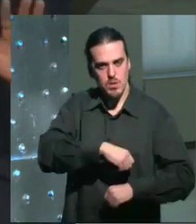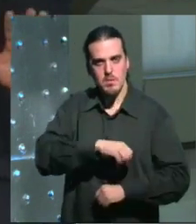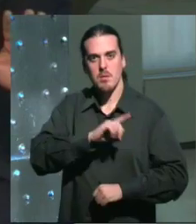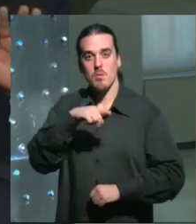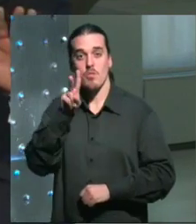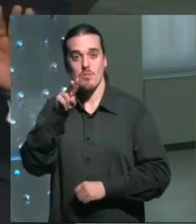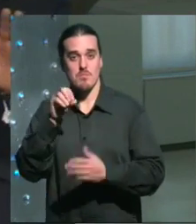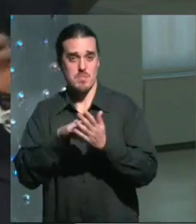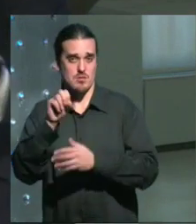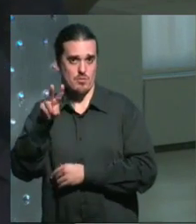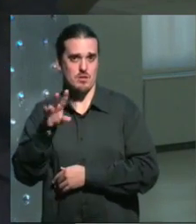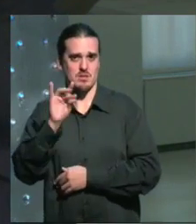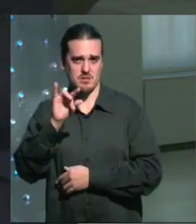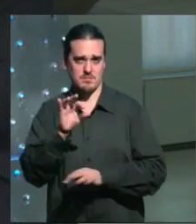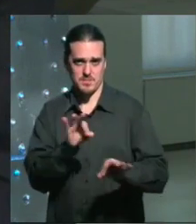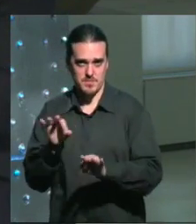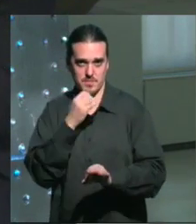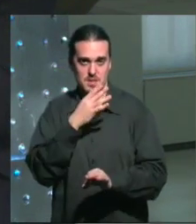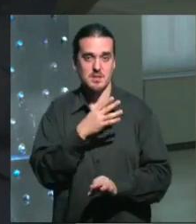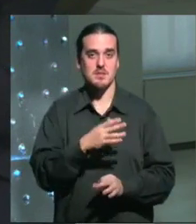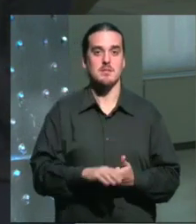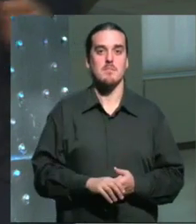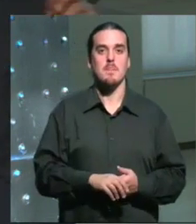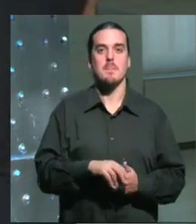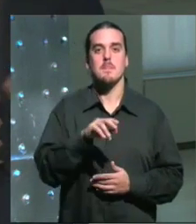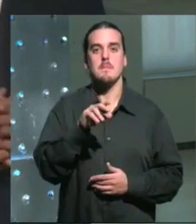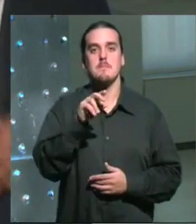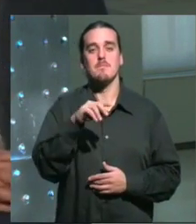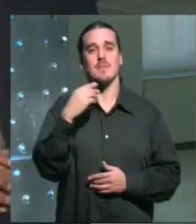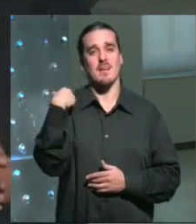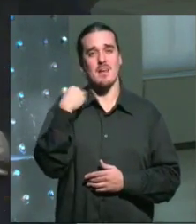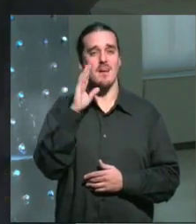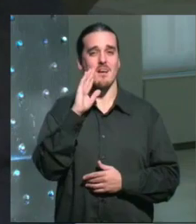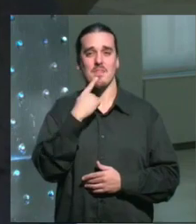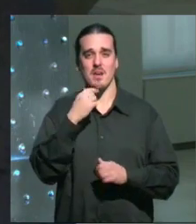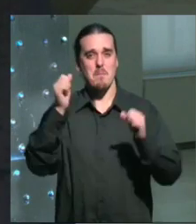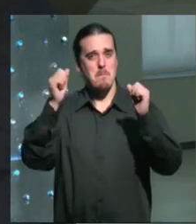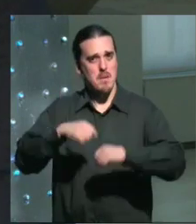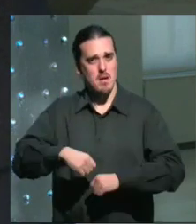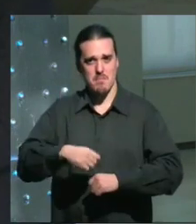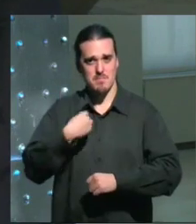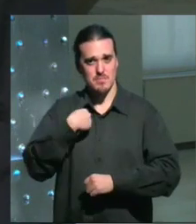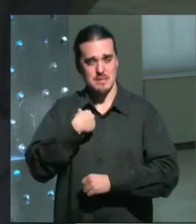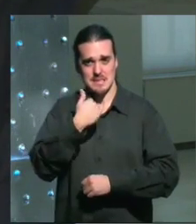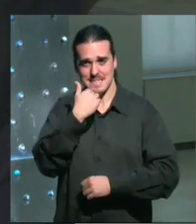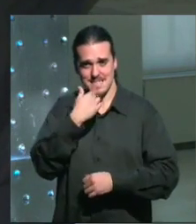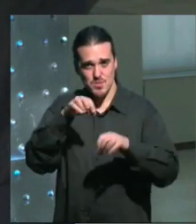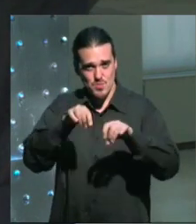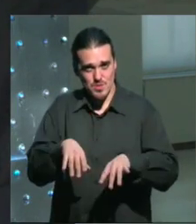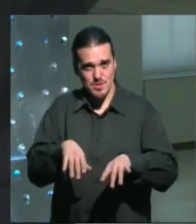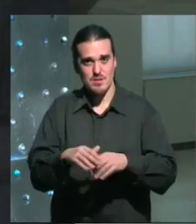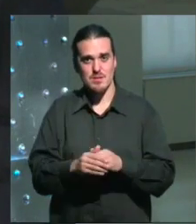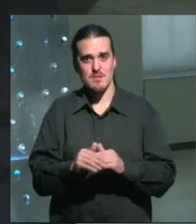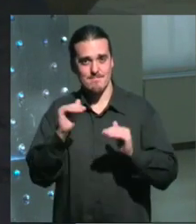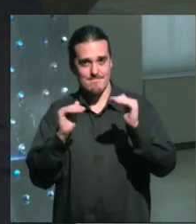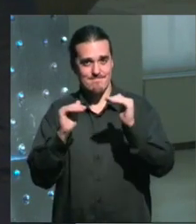técnico. ¿Por qué ganamos las elecciones? ¿Sabéis que a pesar de lo que podáis creer, probablemente no sea intuitivo,